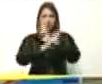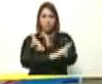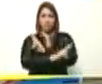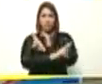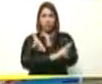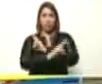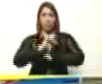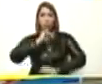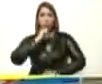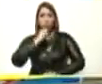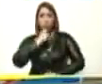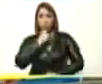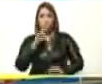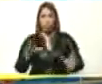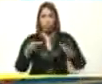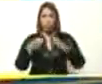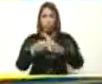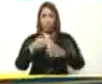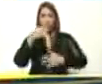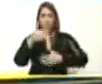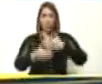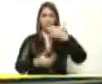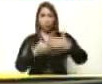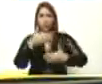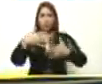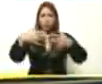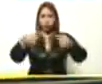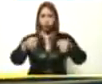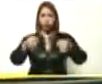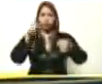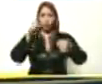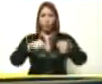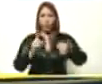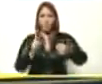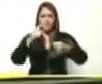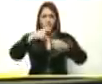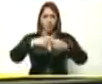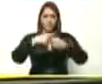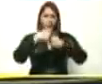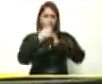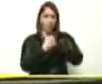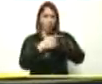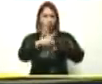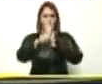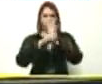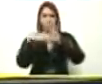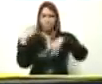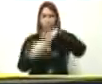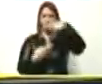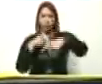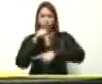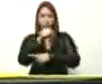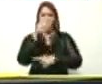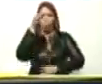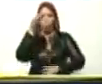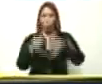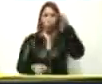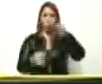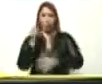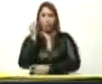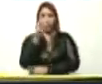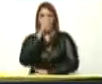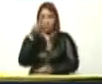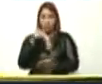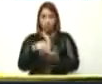del código, orgánico, procesal, penal, que formó, parte, de un conjunto, de leyes, de la revolución, judicial, que esta asamblea